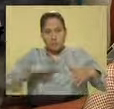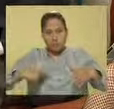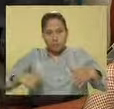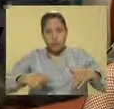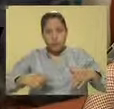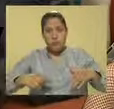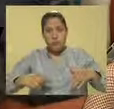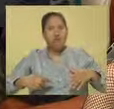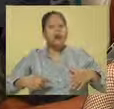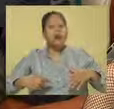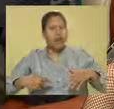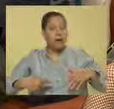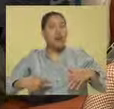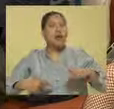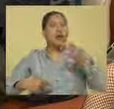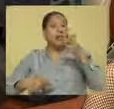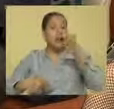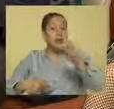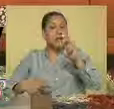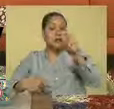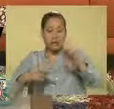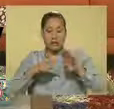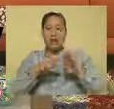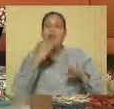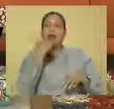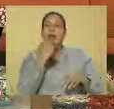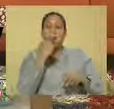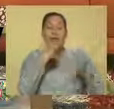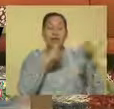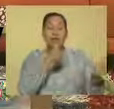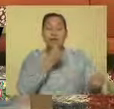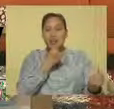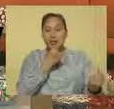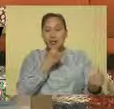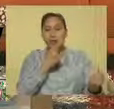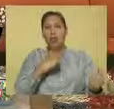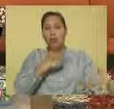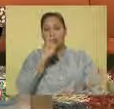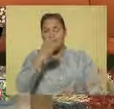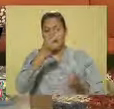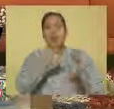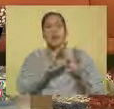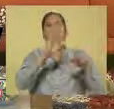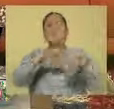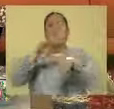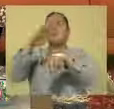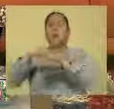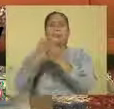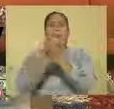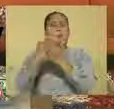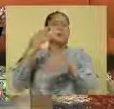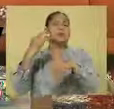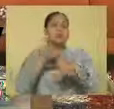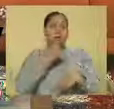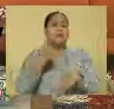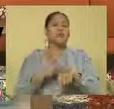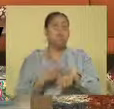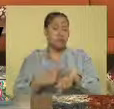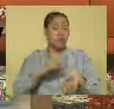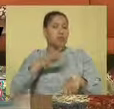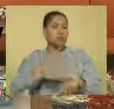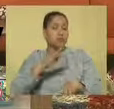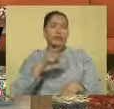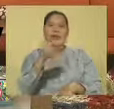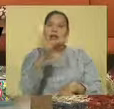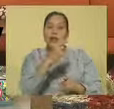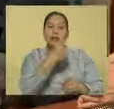Esta cuestión de la diabetes infantil, les digo que va en ascenso. Entonces, sí tenemos que cuidar mucho